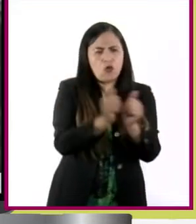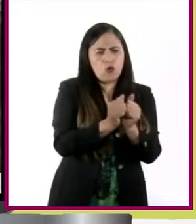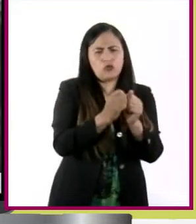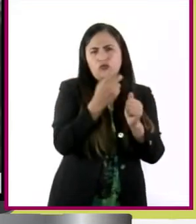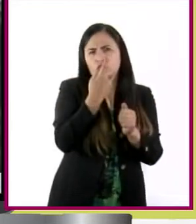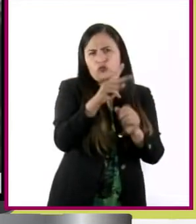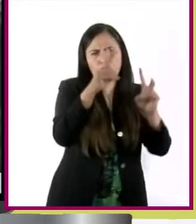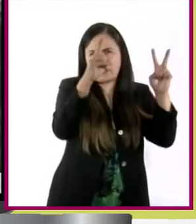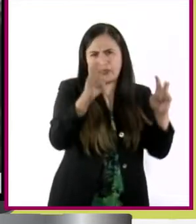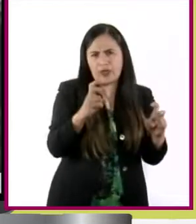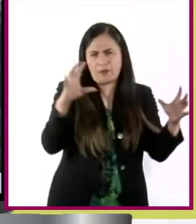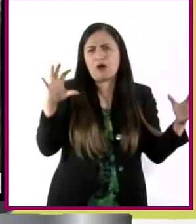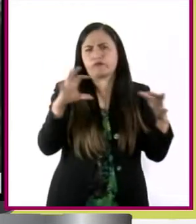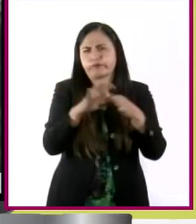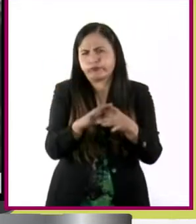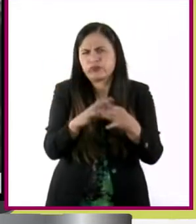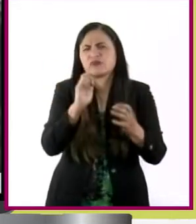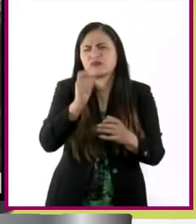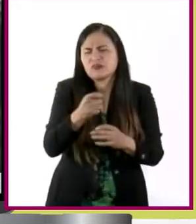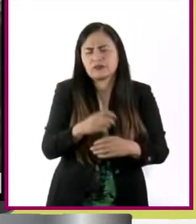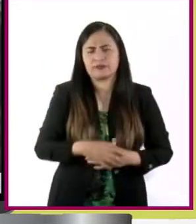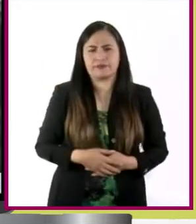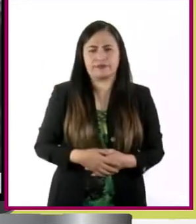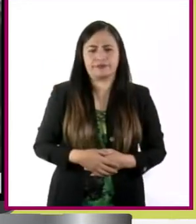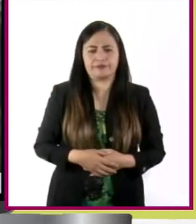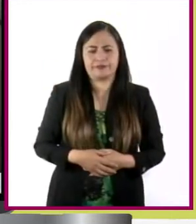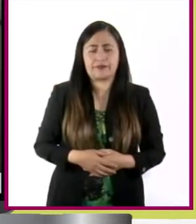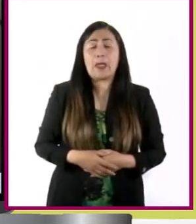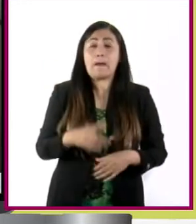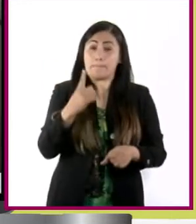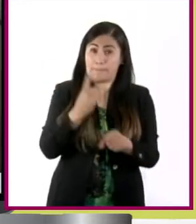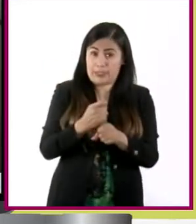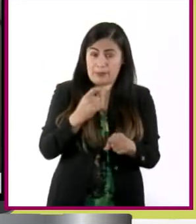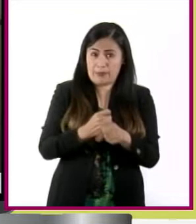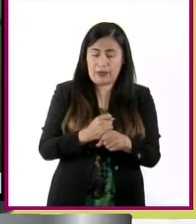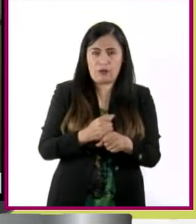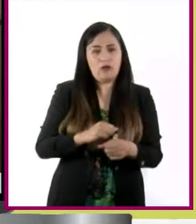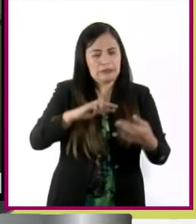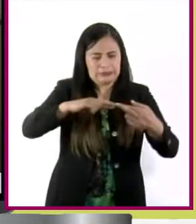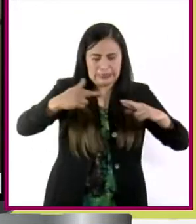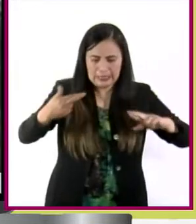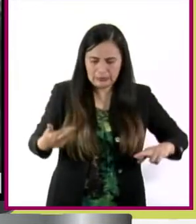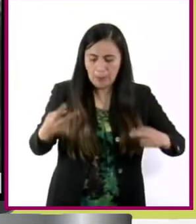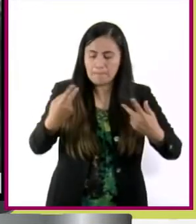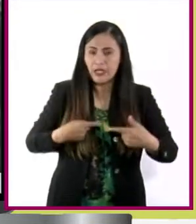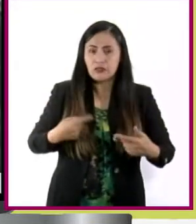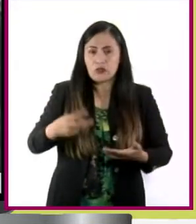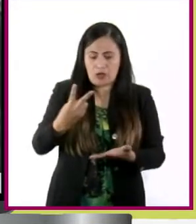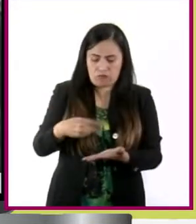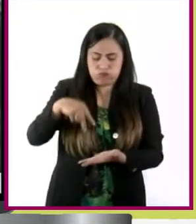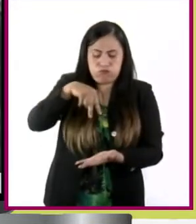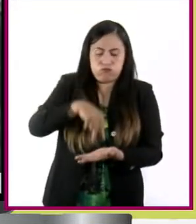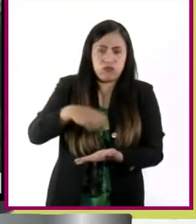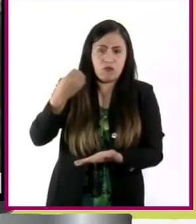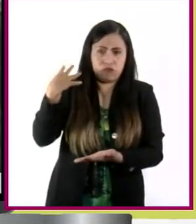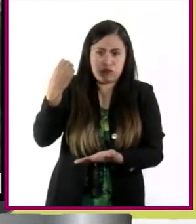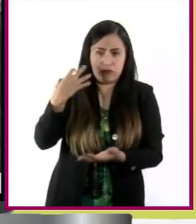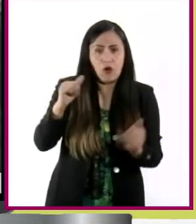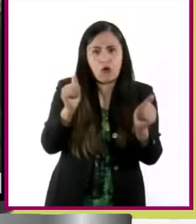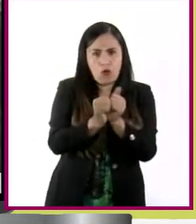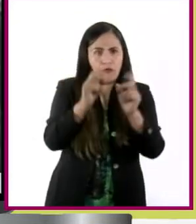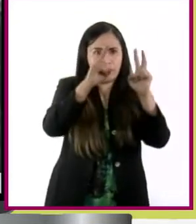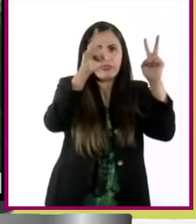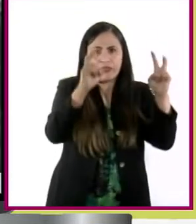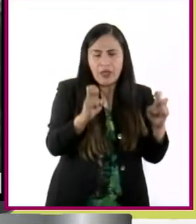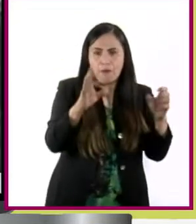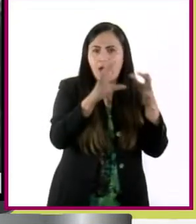importante, primero, que haya una relación emocional entre la persona que va a dar un discurso y el contenido que